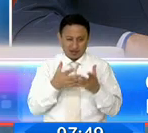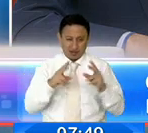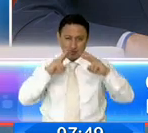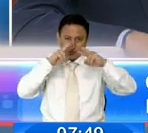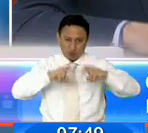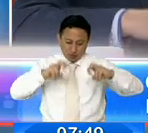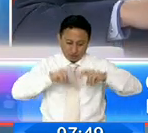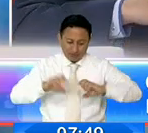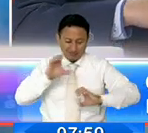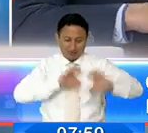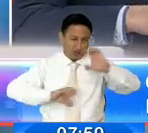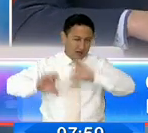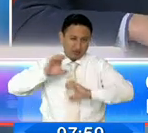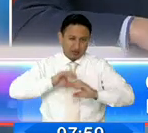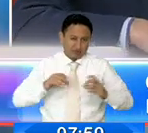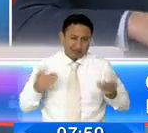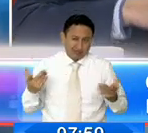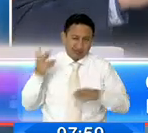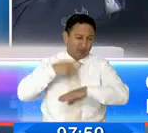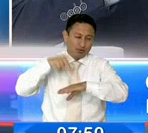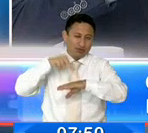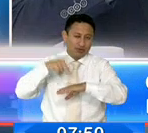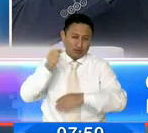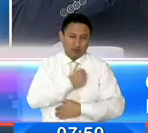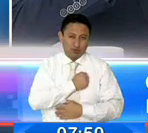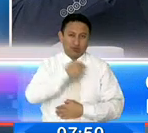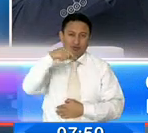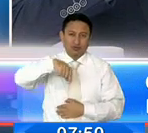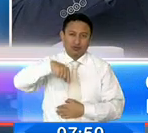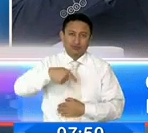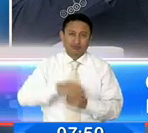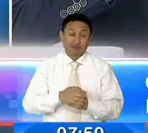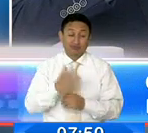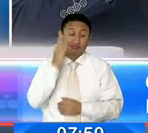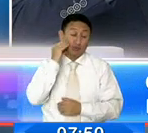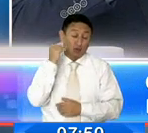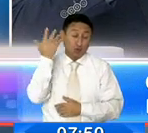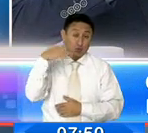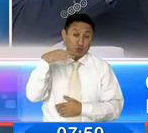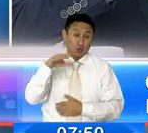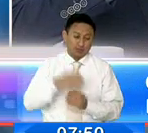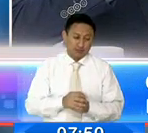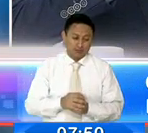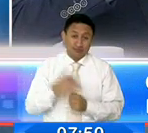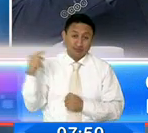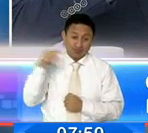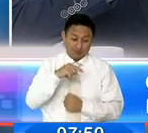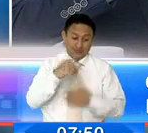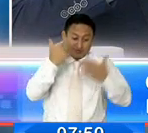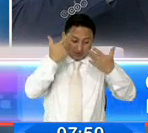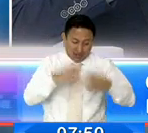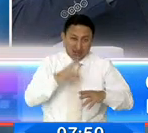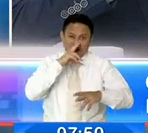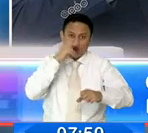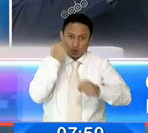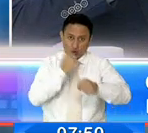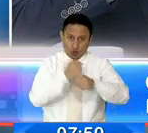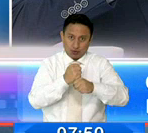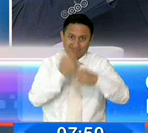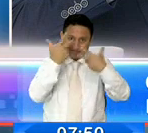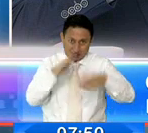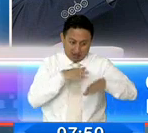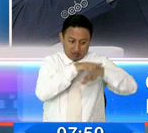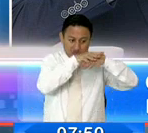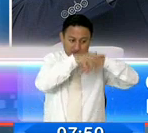algunos geólogos científicos realmente profesionales nuestros de mucha experiencia que dicen ya encontró roca. Y entonces puede ser que